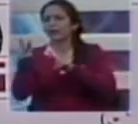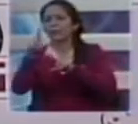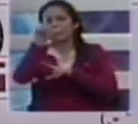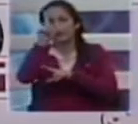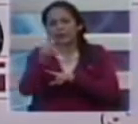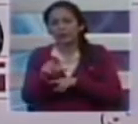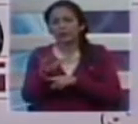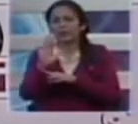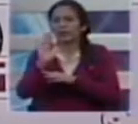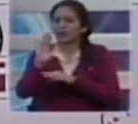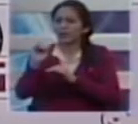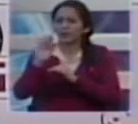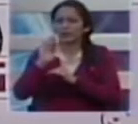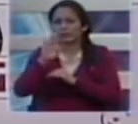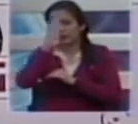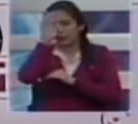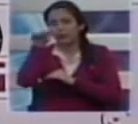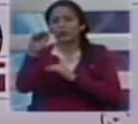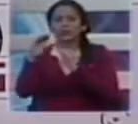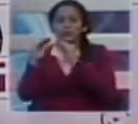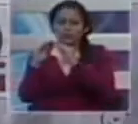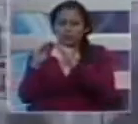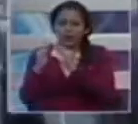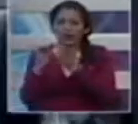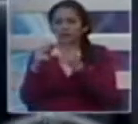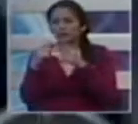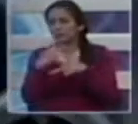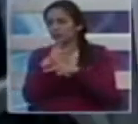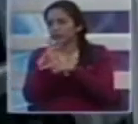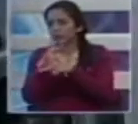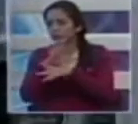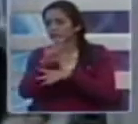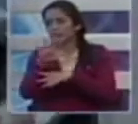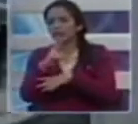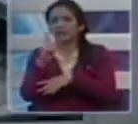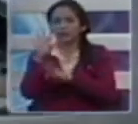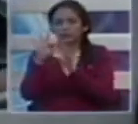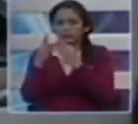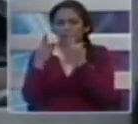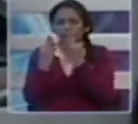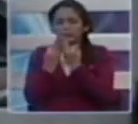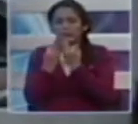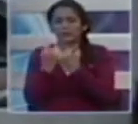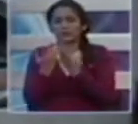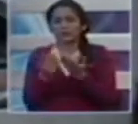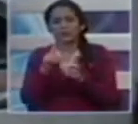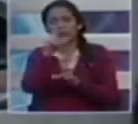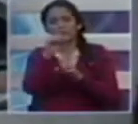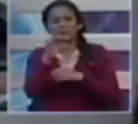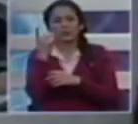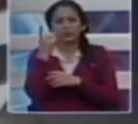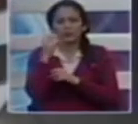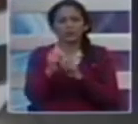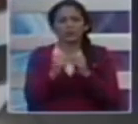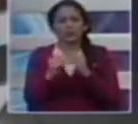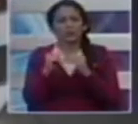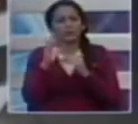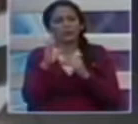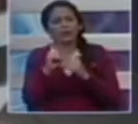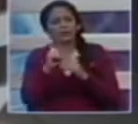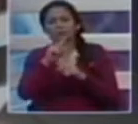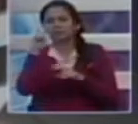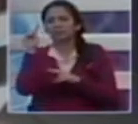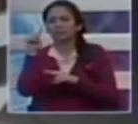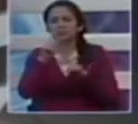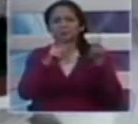casa, gente en general desde los 18 años en adelante, y vimos que había la necesidad de un lugar donde hayan regalos